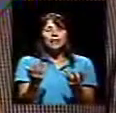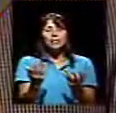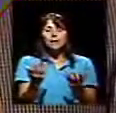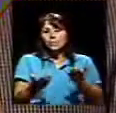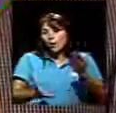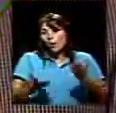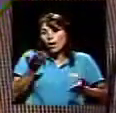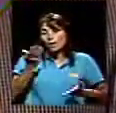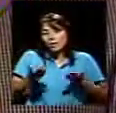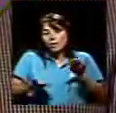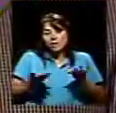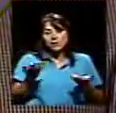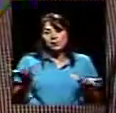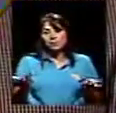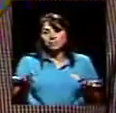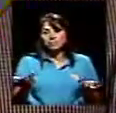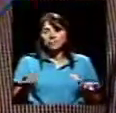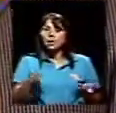probablemente va a haber, naturalmente,